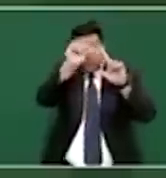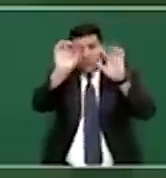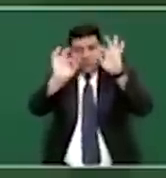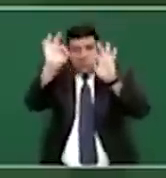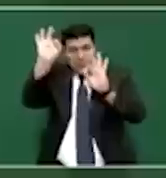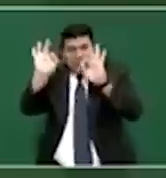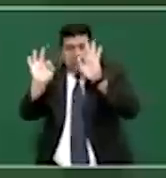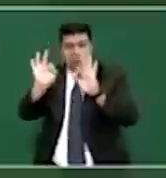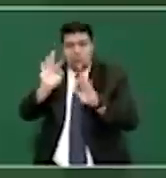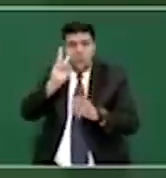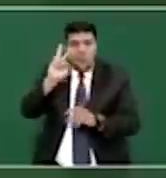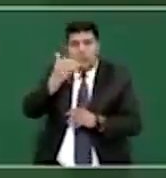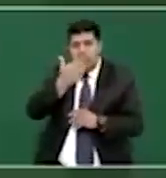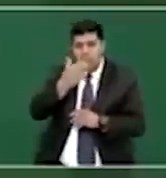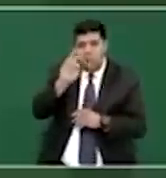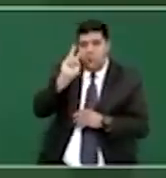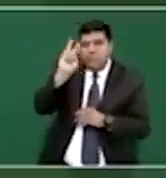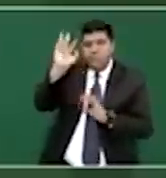con datos.